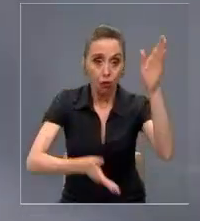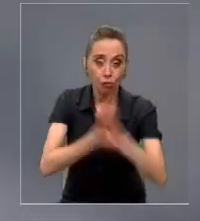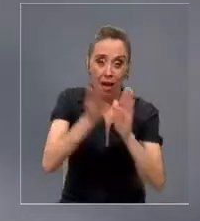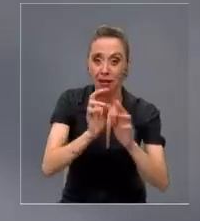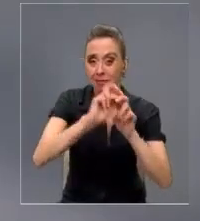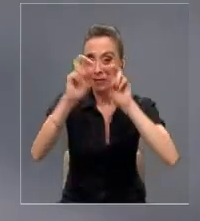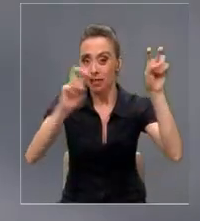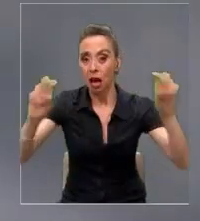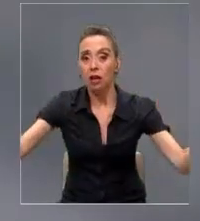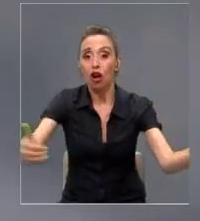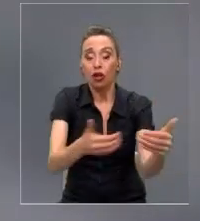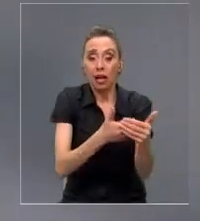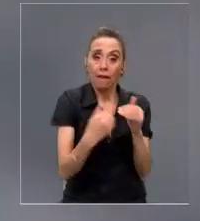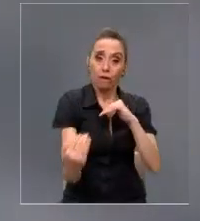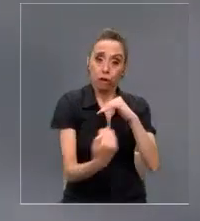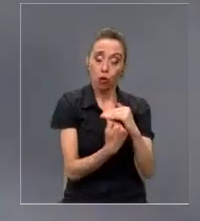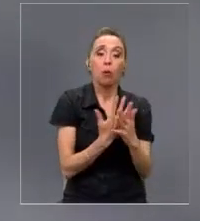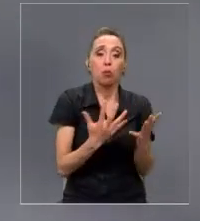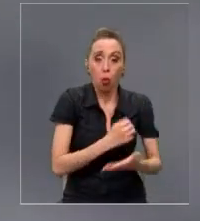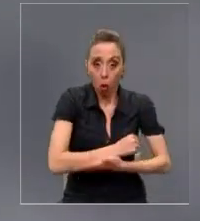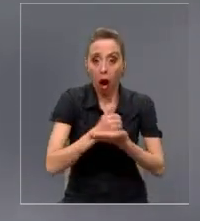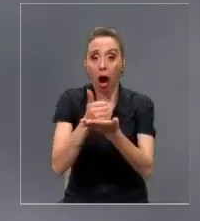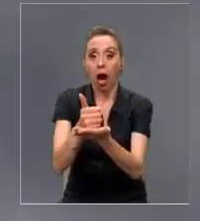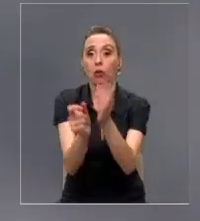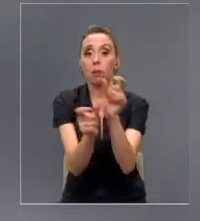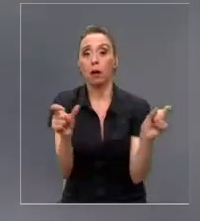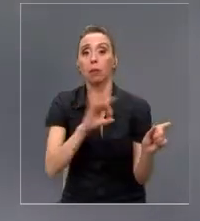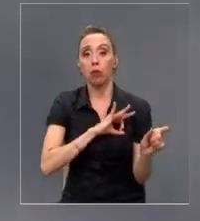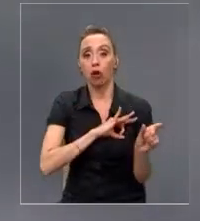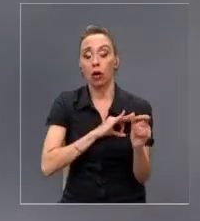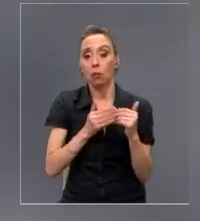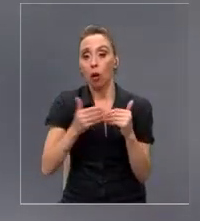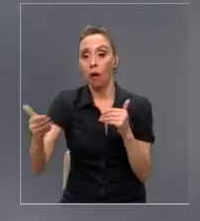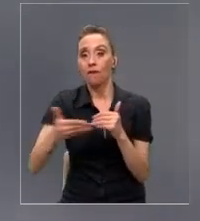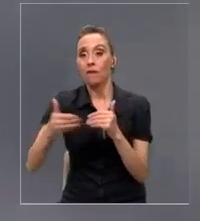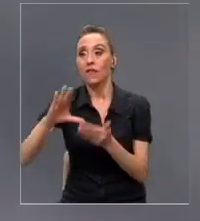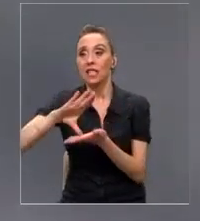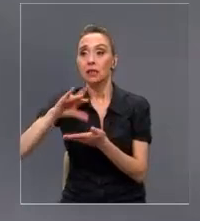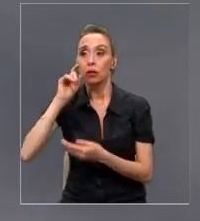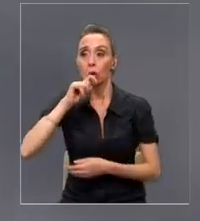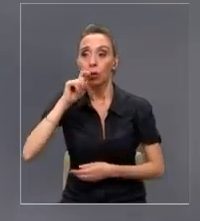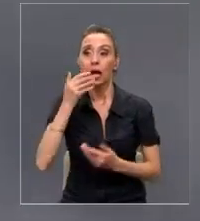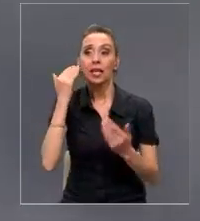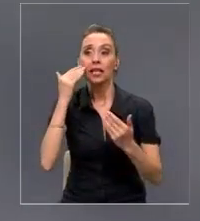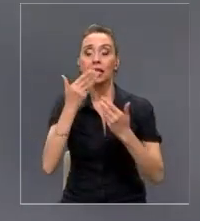este momento por el conflicto, hasta ahora con mucha solidaridad también del pueblo polaco hacia sus vecinos ucranianos.